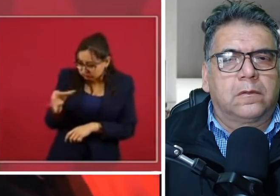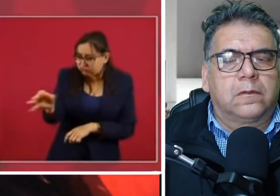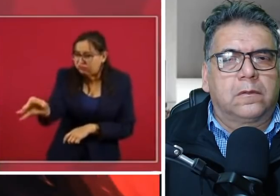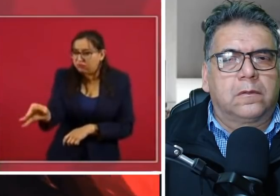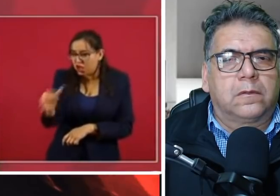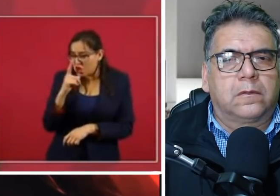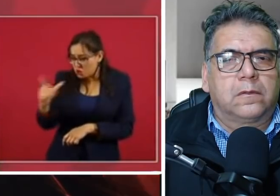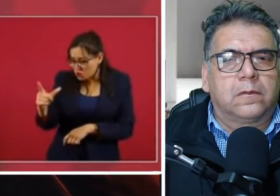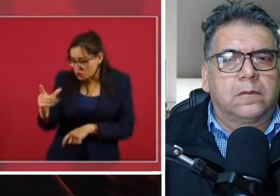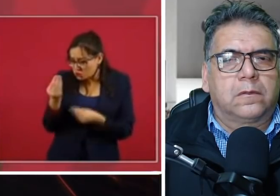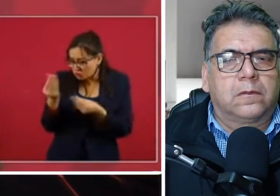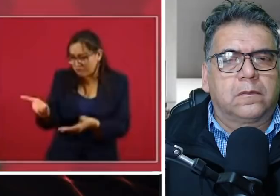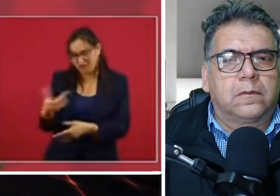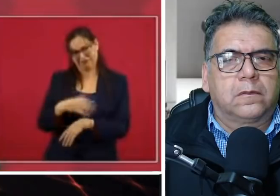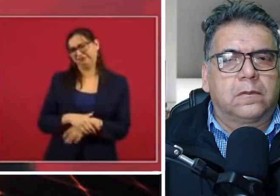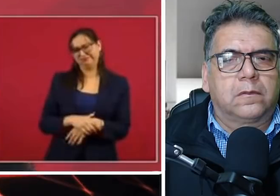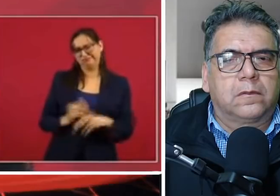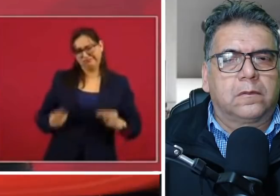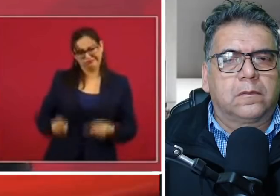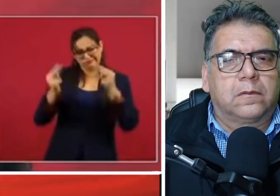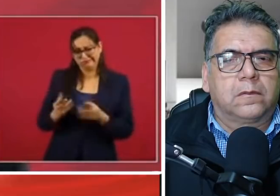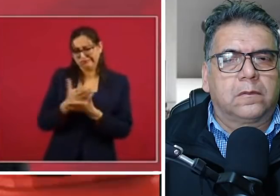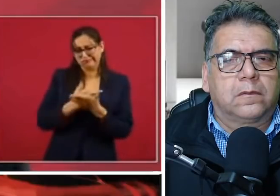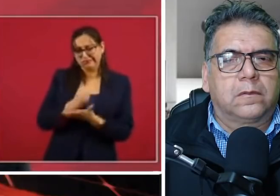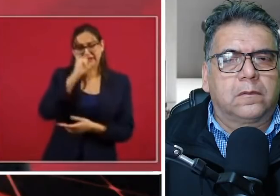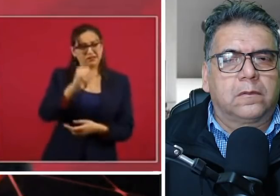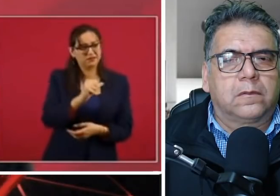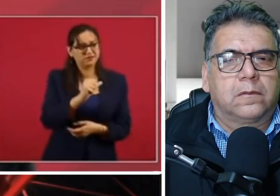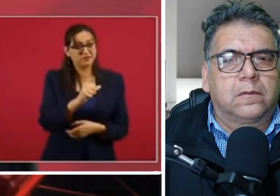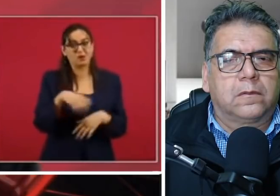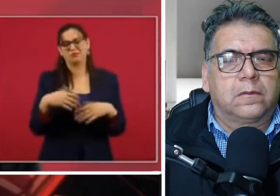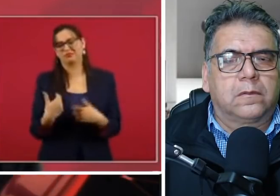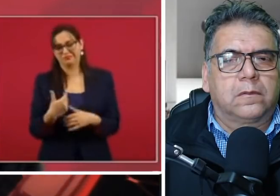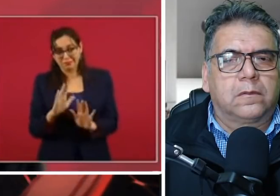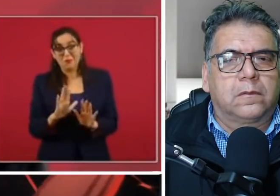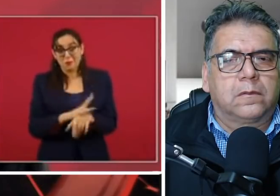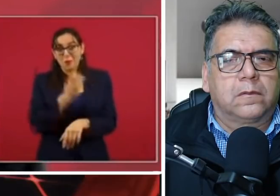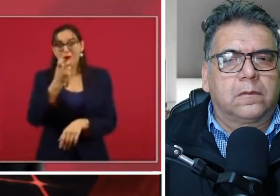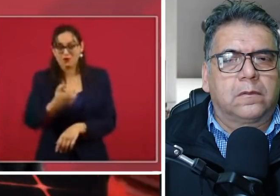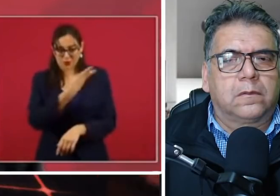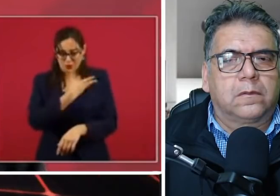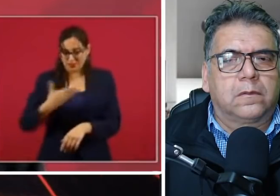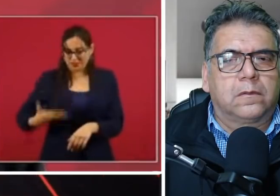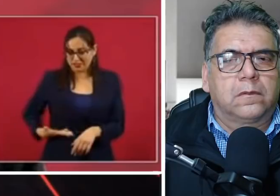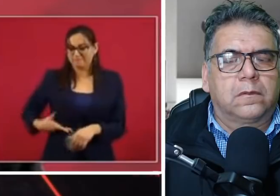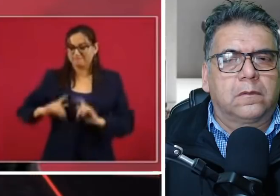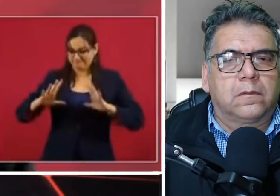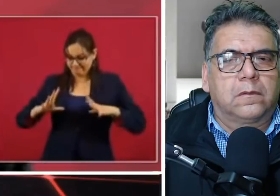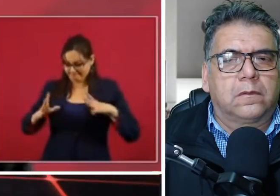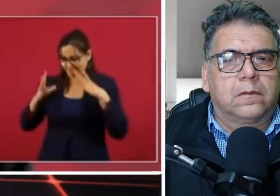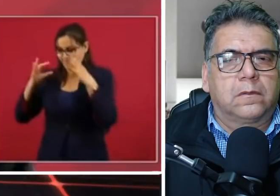eso se tomó la decisión para electrificar a todo México, y eso se lo debemos a esa empresa pública, que